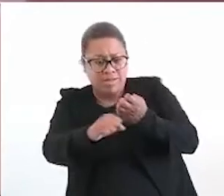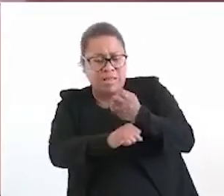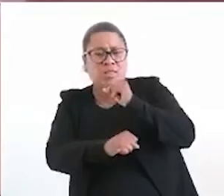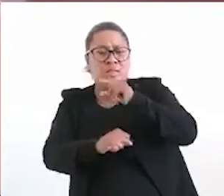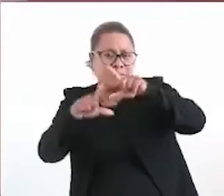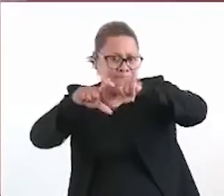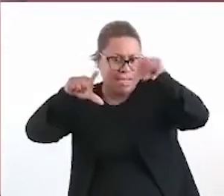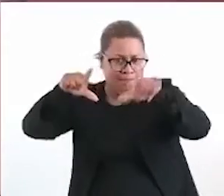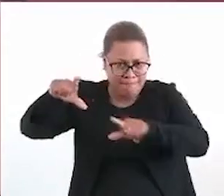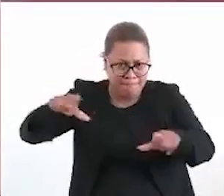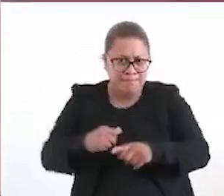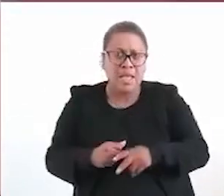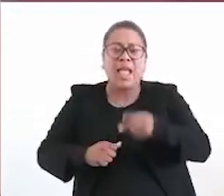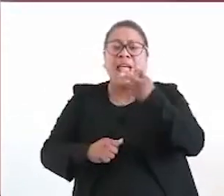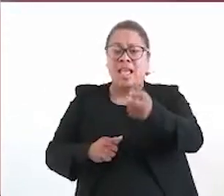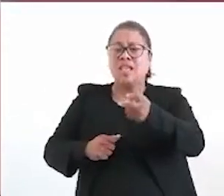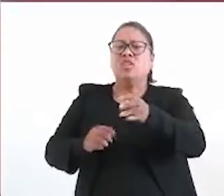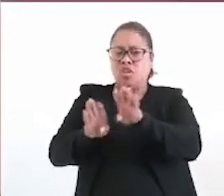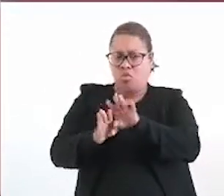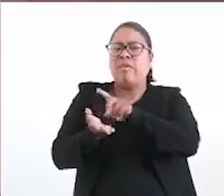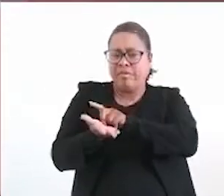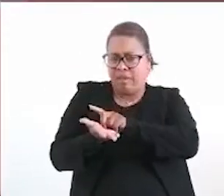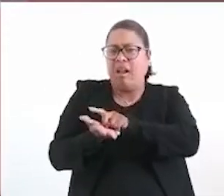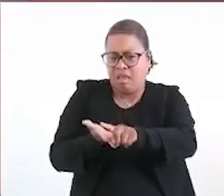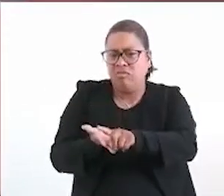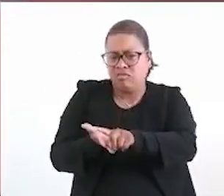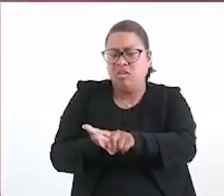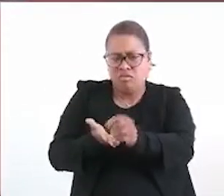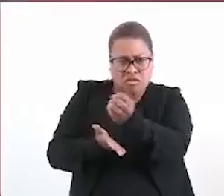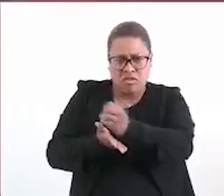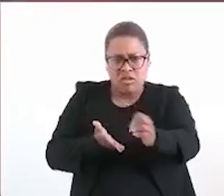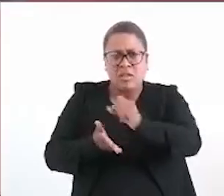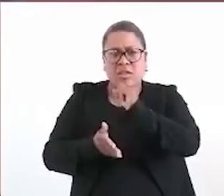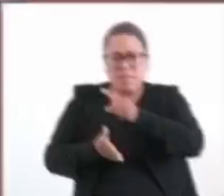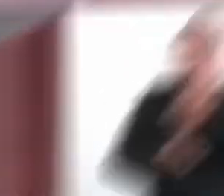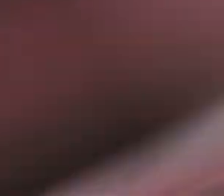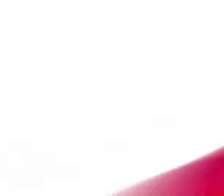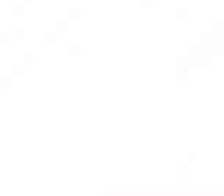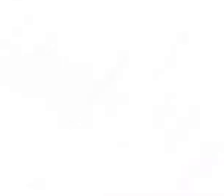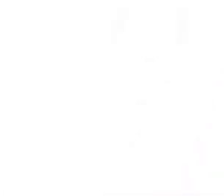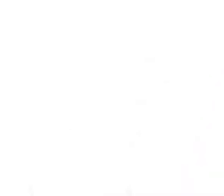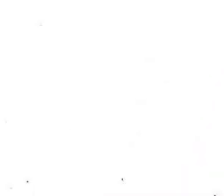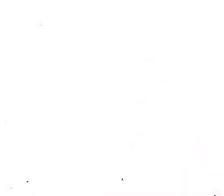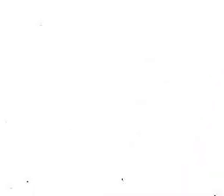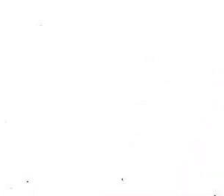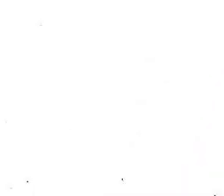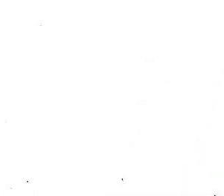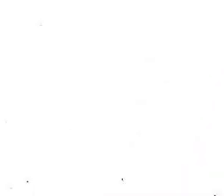nuestro país. Es una cuestión de derechos y al mismo tiempo es una cuestión de justicia.